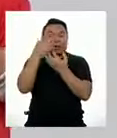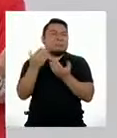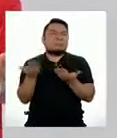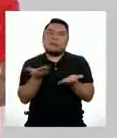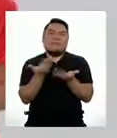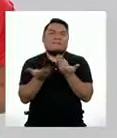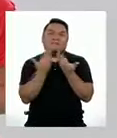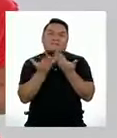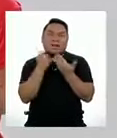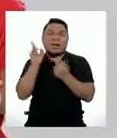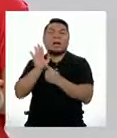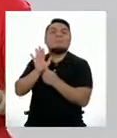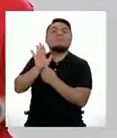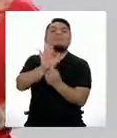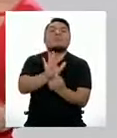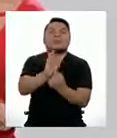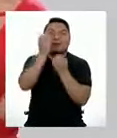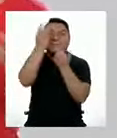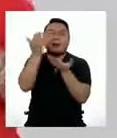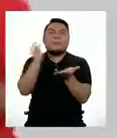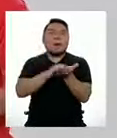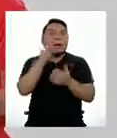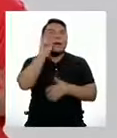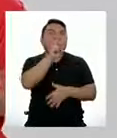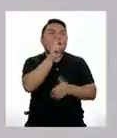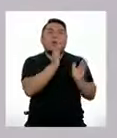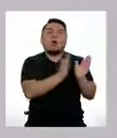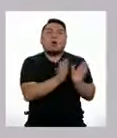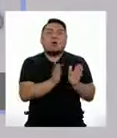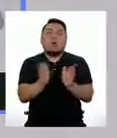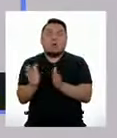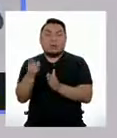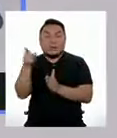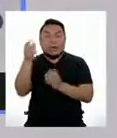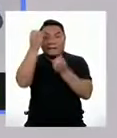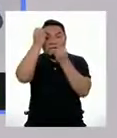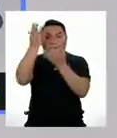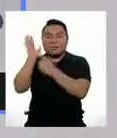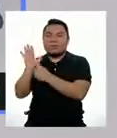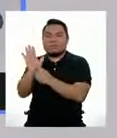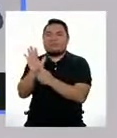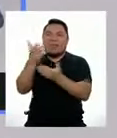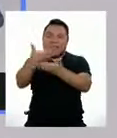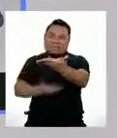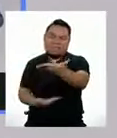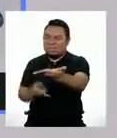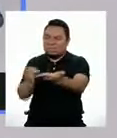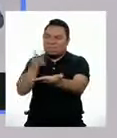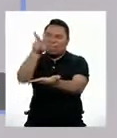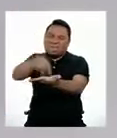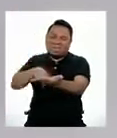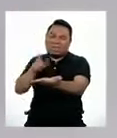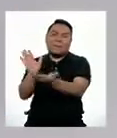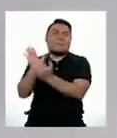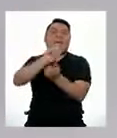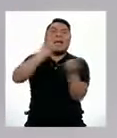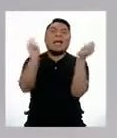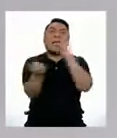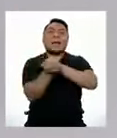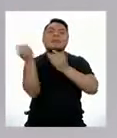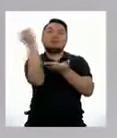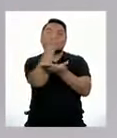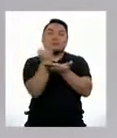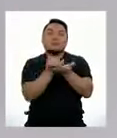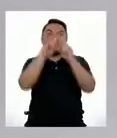Nos permiten presentar la información de manera más atractiva y más organizada, ya que los datos se muestran de una manera visual. Así es, los